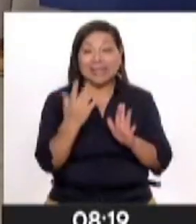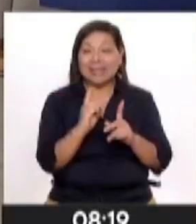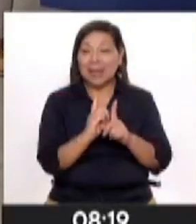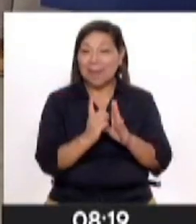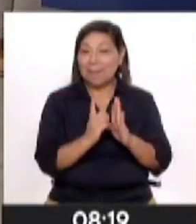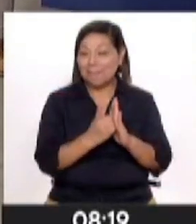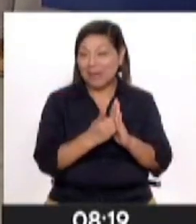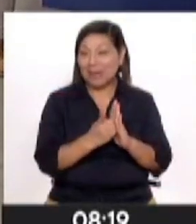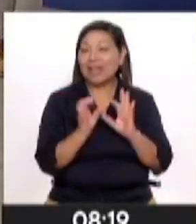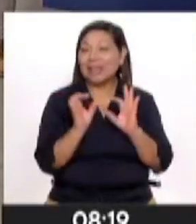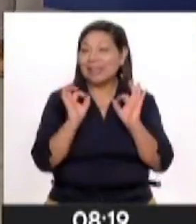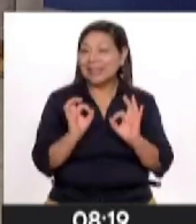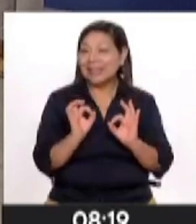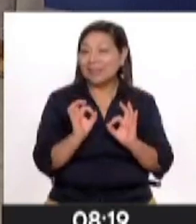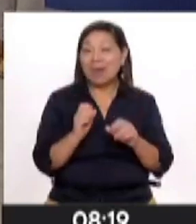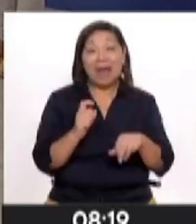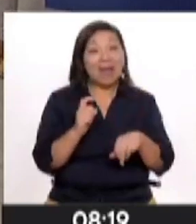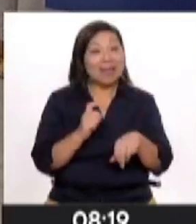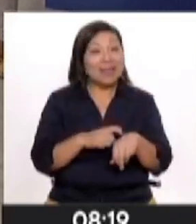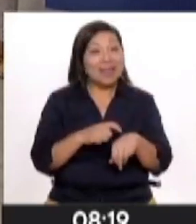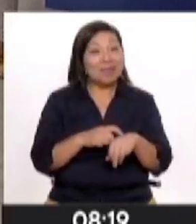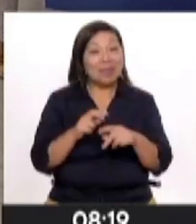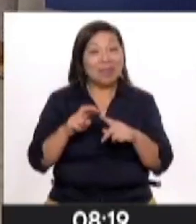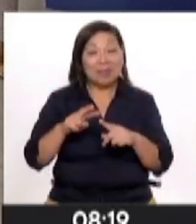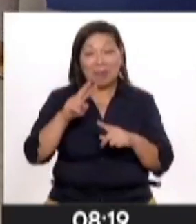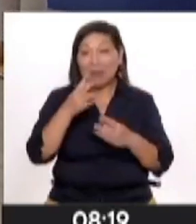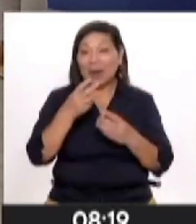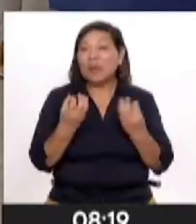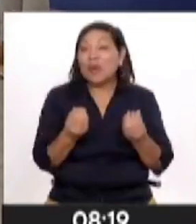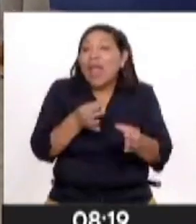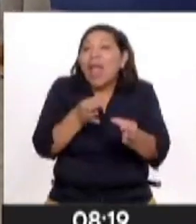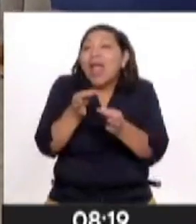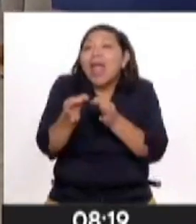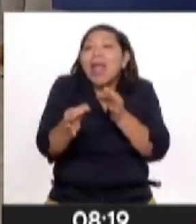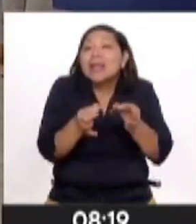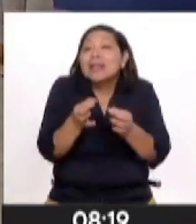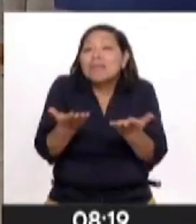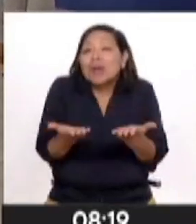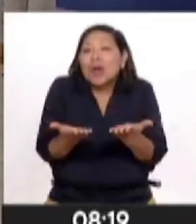8:15, vamos a tener El Tiempo en TV Perú, porque estamos en